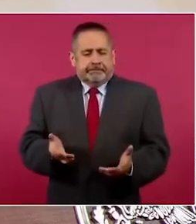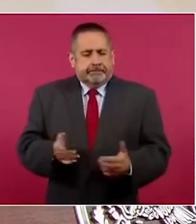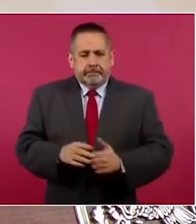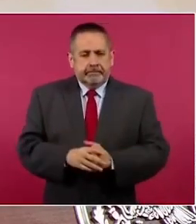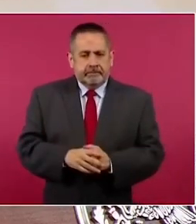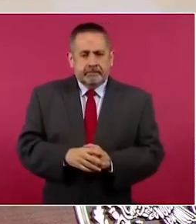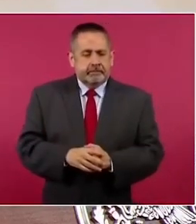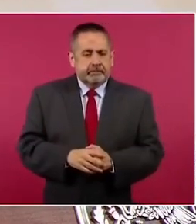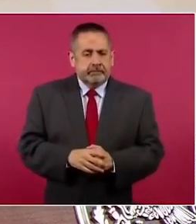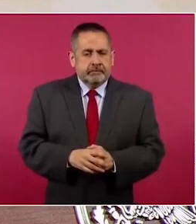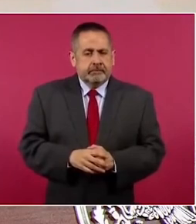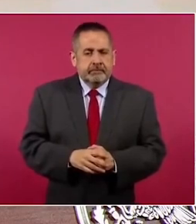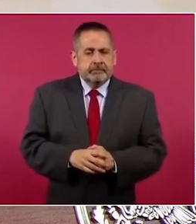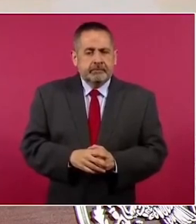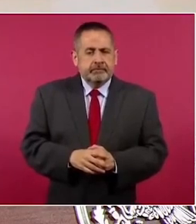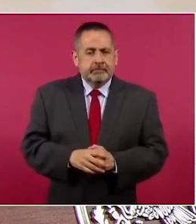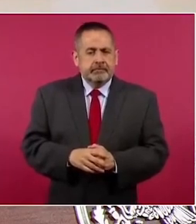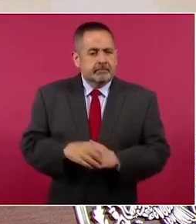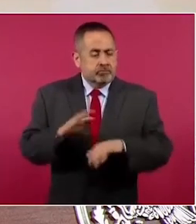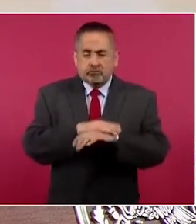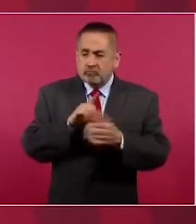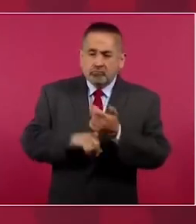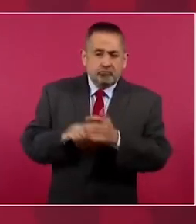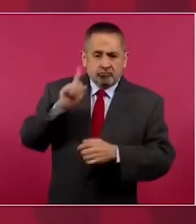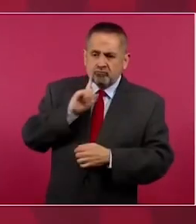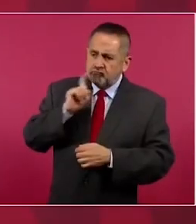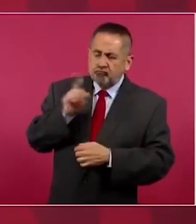porque es una mujer